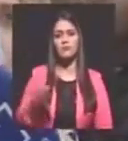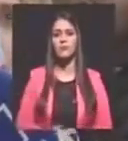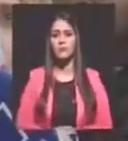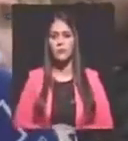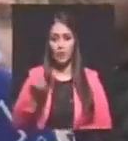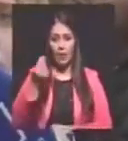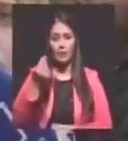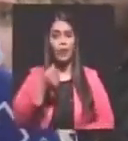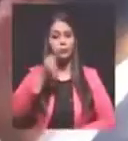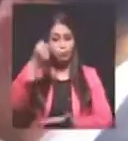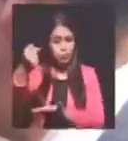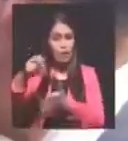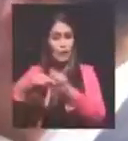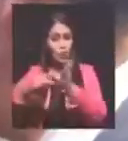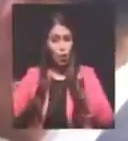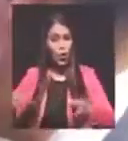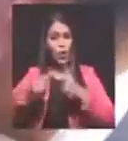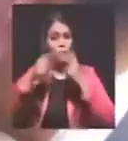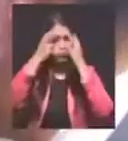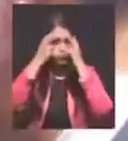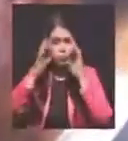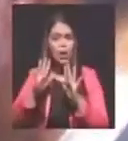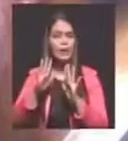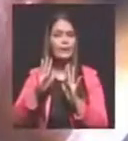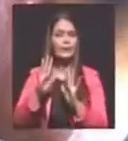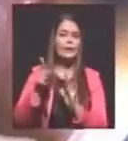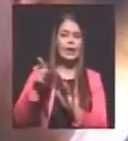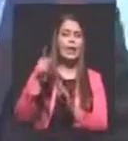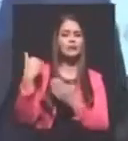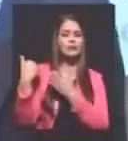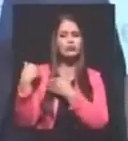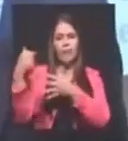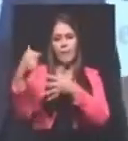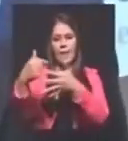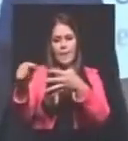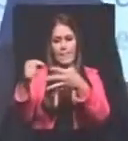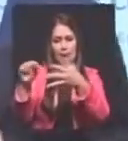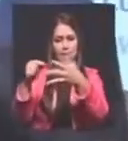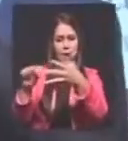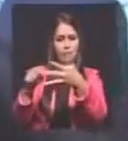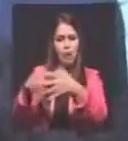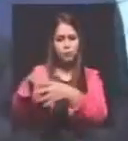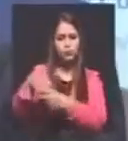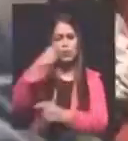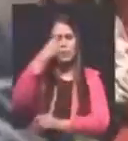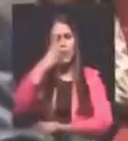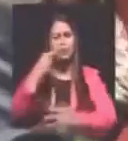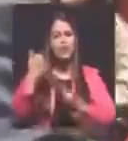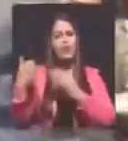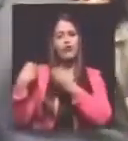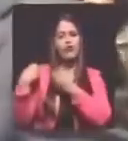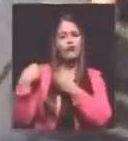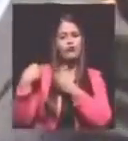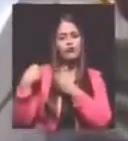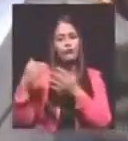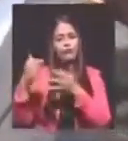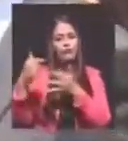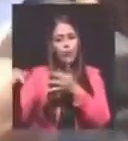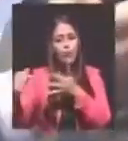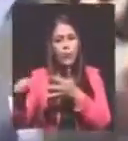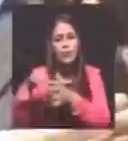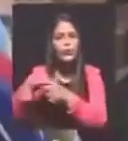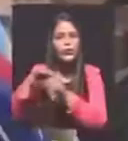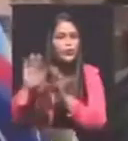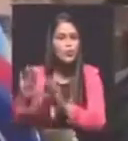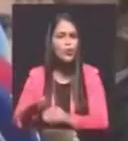Fondo de Ciencia y Tecnología, del papel que va a jugar con ciencia, de los recursos que se dirigen ahora al